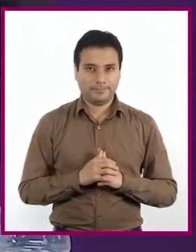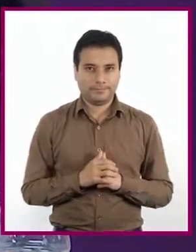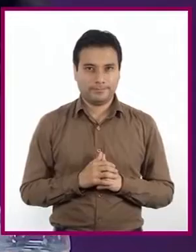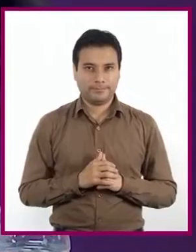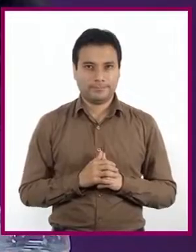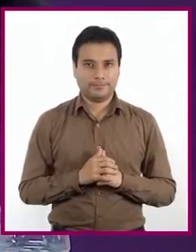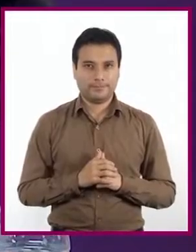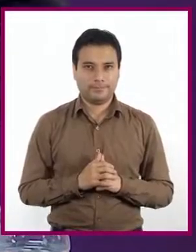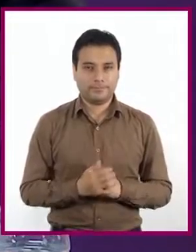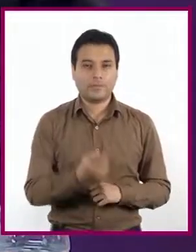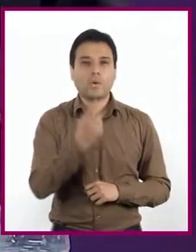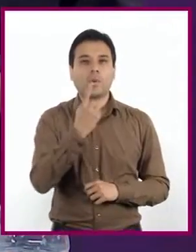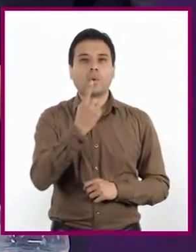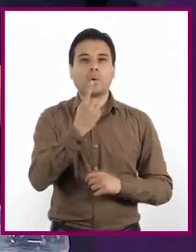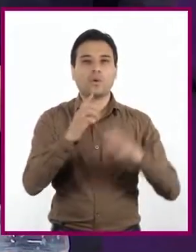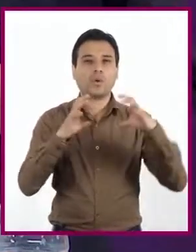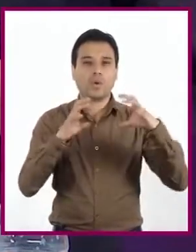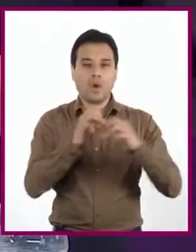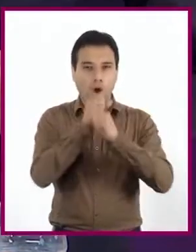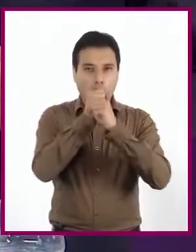Inflamos un globo.